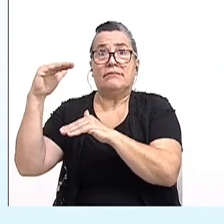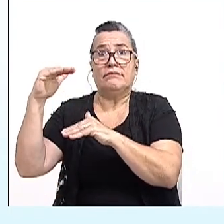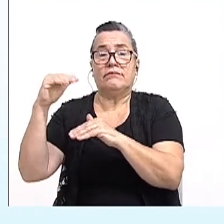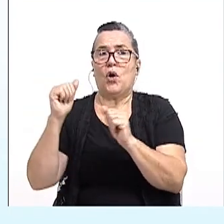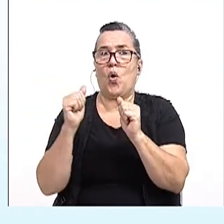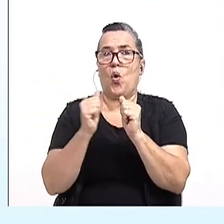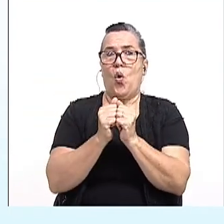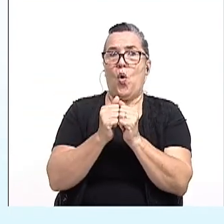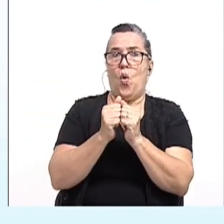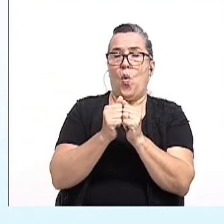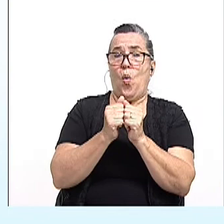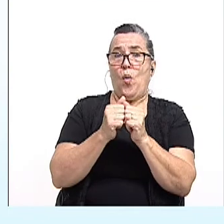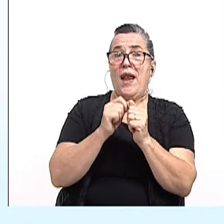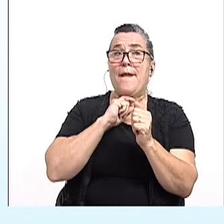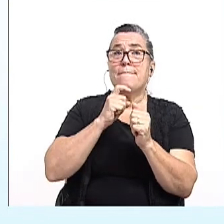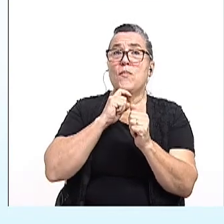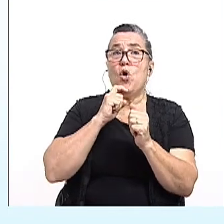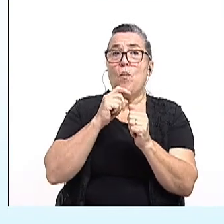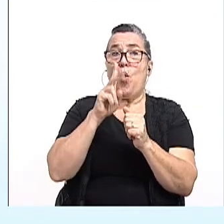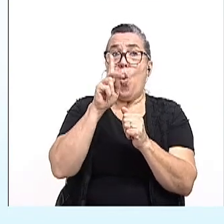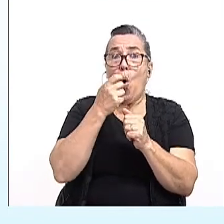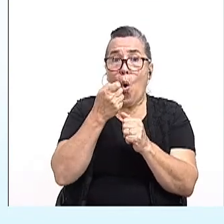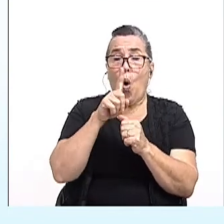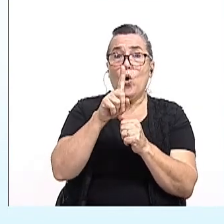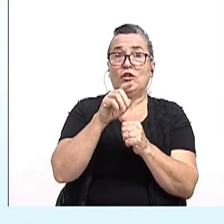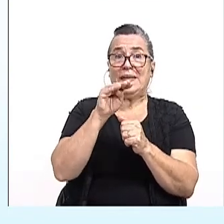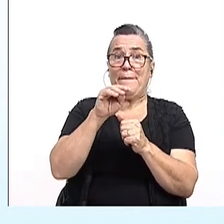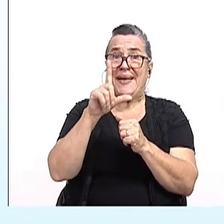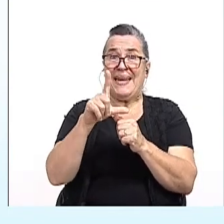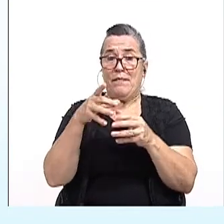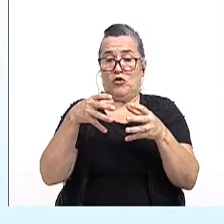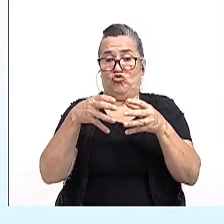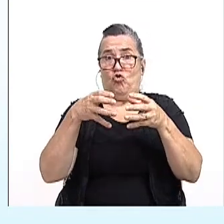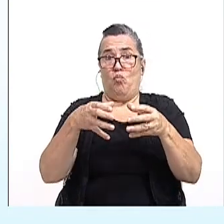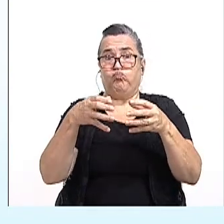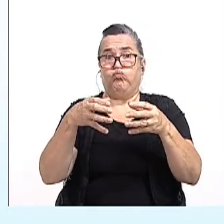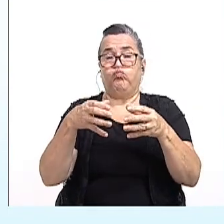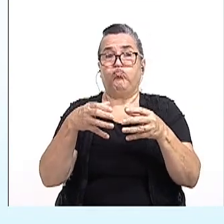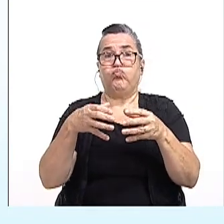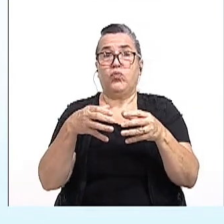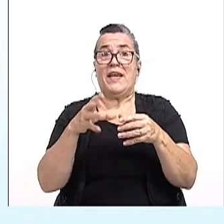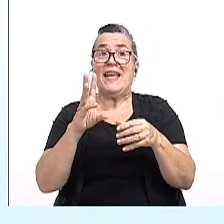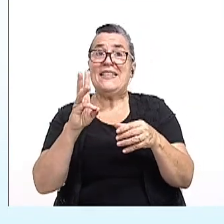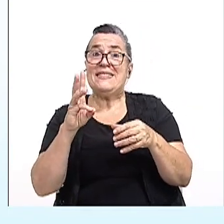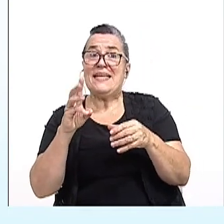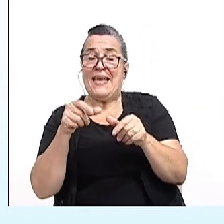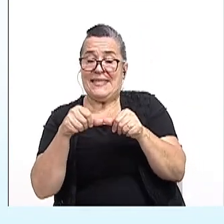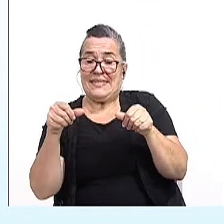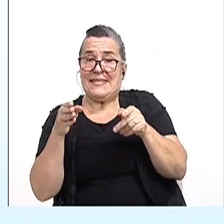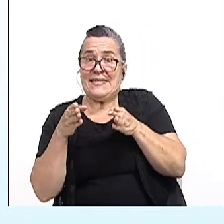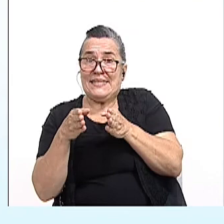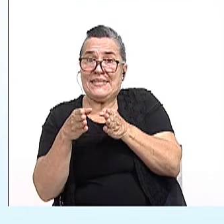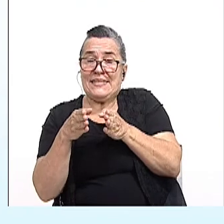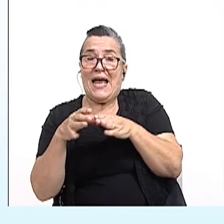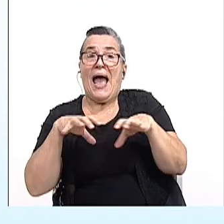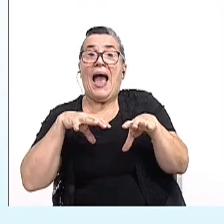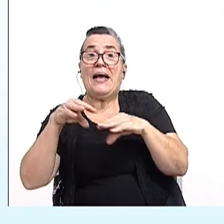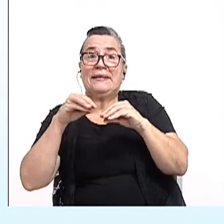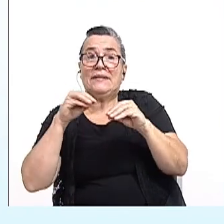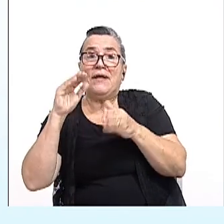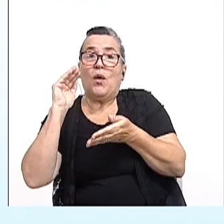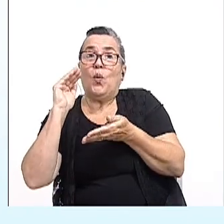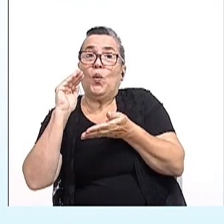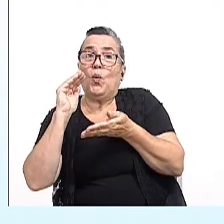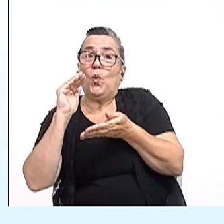una placa de plomo de 11 milímetros de blindaje e incluso a 6 centímetros, la actividad se